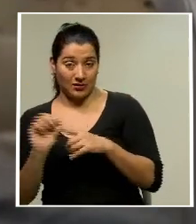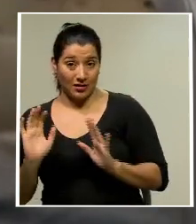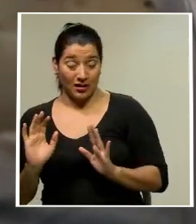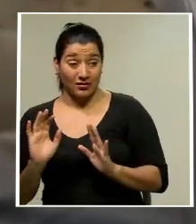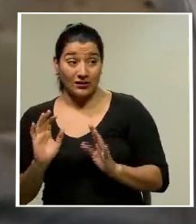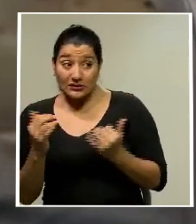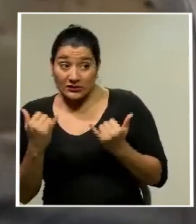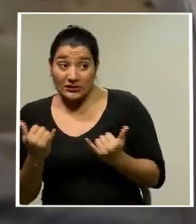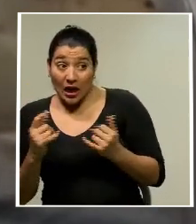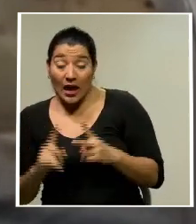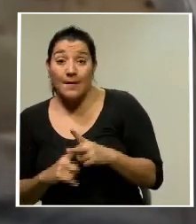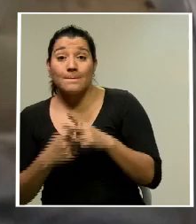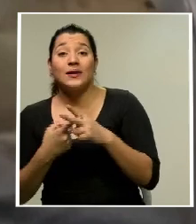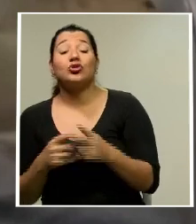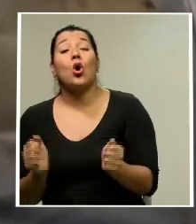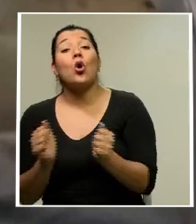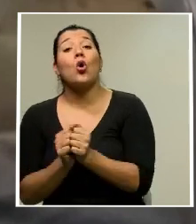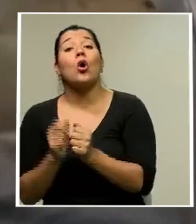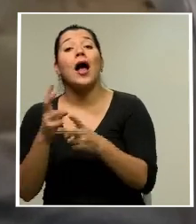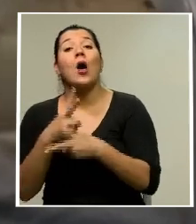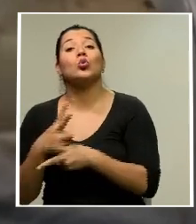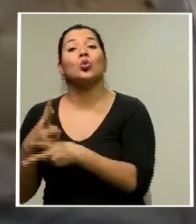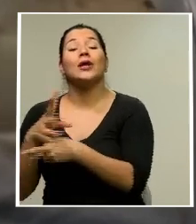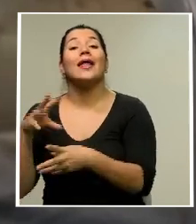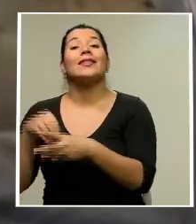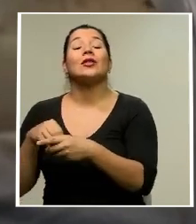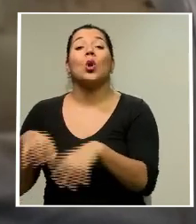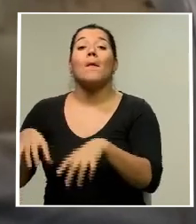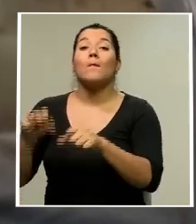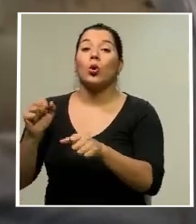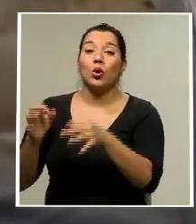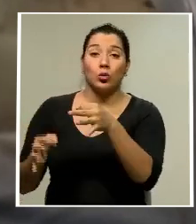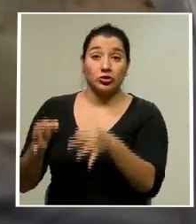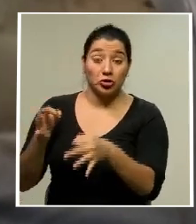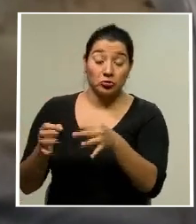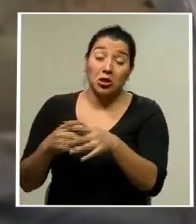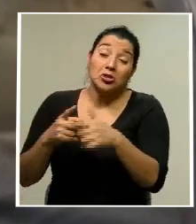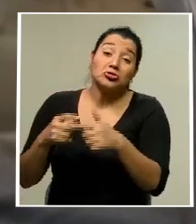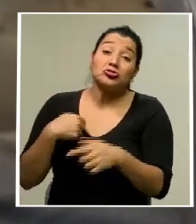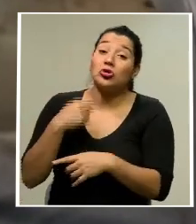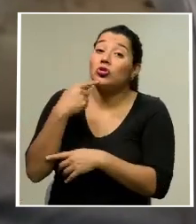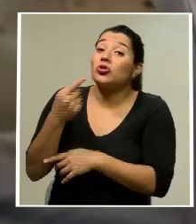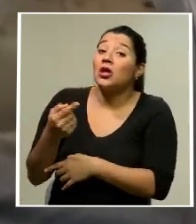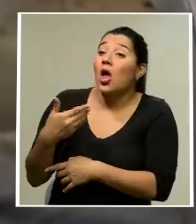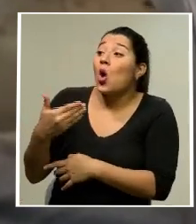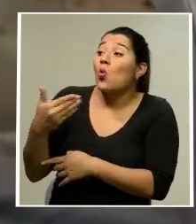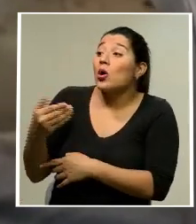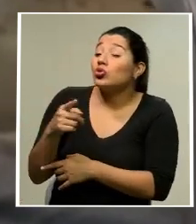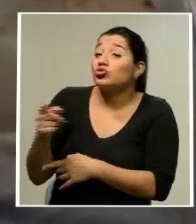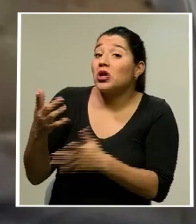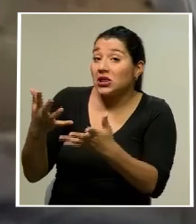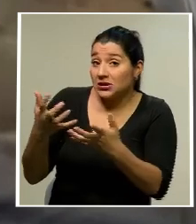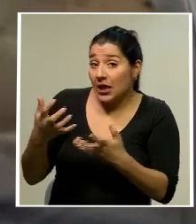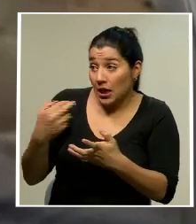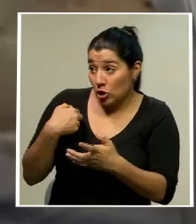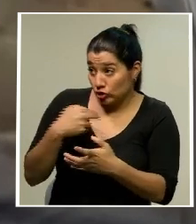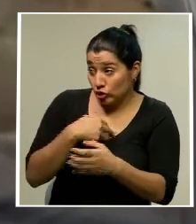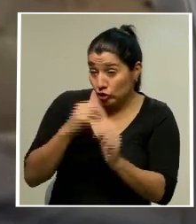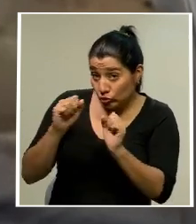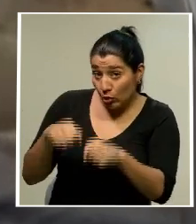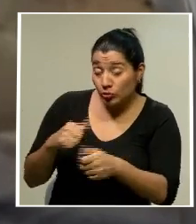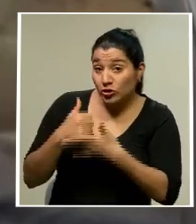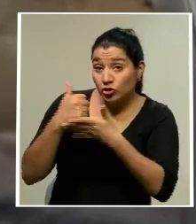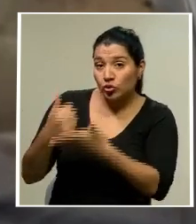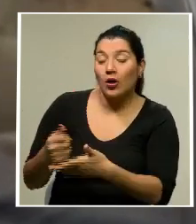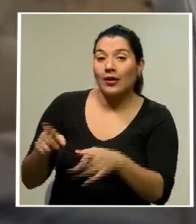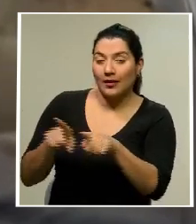proponiendo con auditoría del Poder Judicial, ¿verdad? Entonces, yo le indiqué, bueno, cuando quieran podemos arrancar nosotros